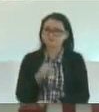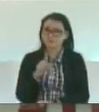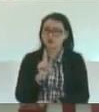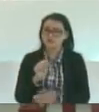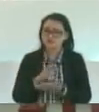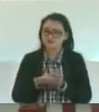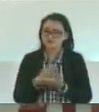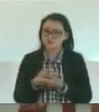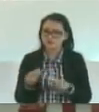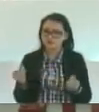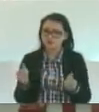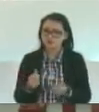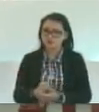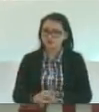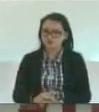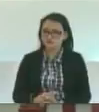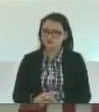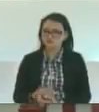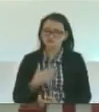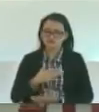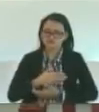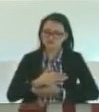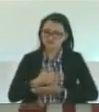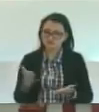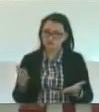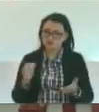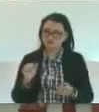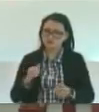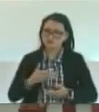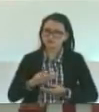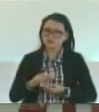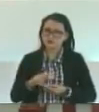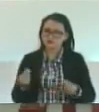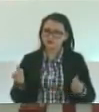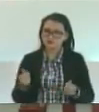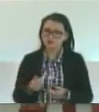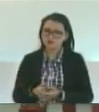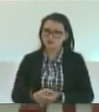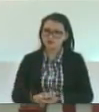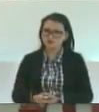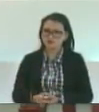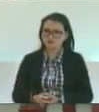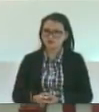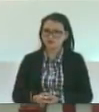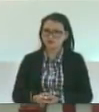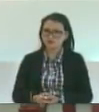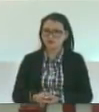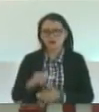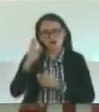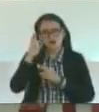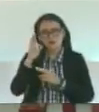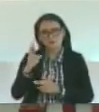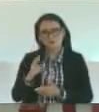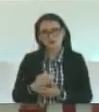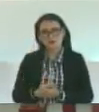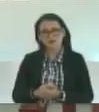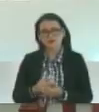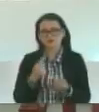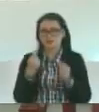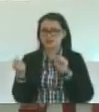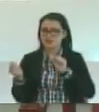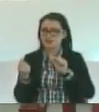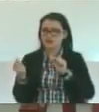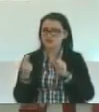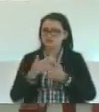resolverse. Yo estoy dispuesto a que eso se resuelva con dignidad, con respeto y con diálogo.